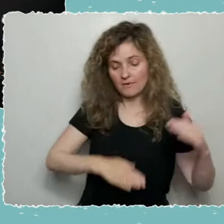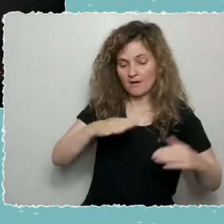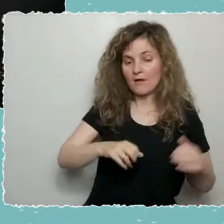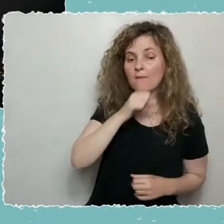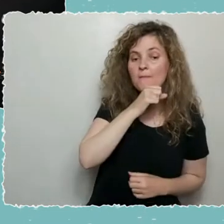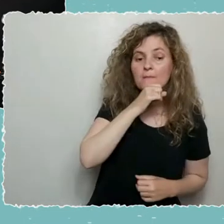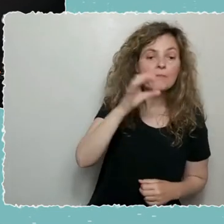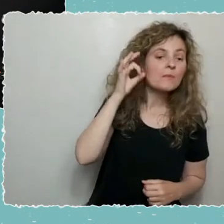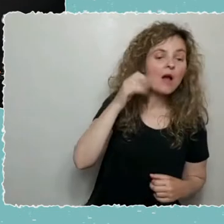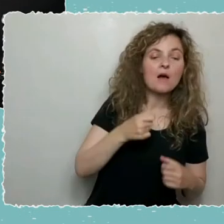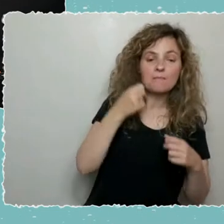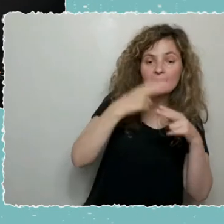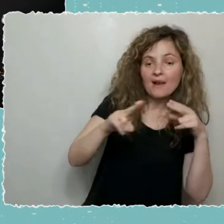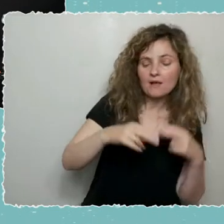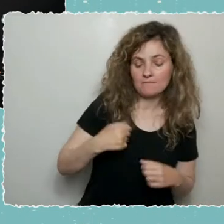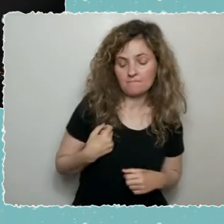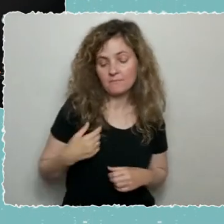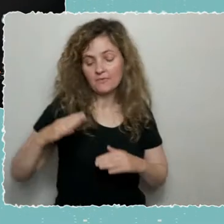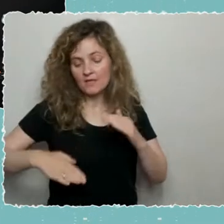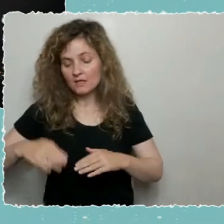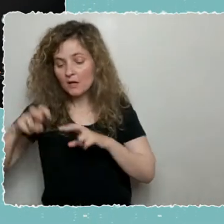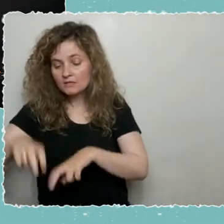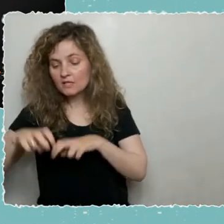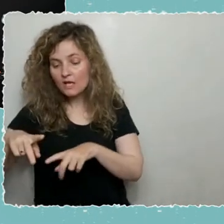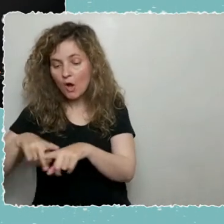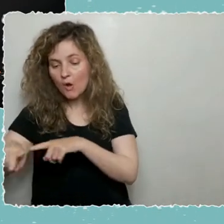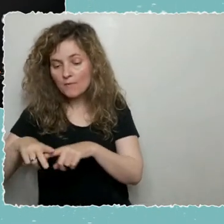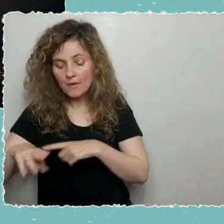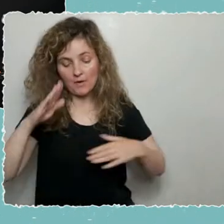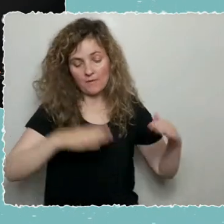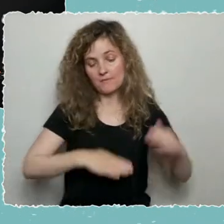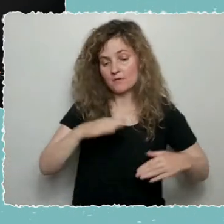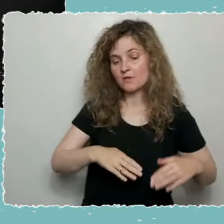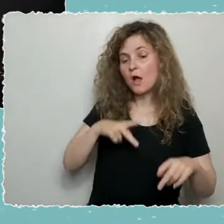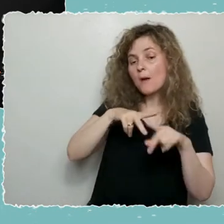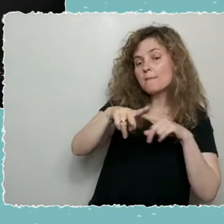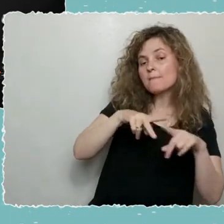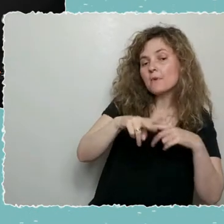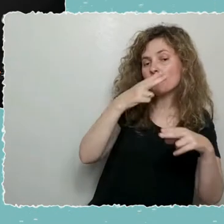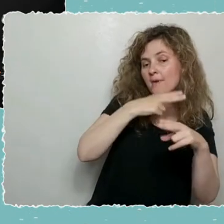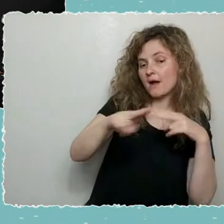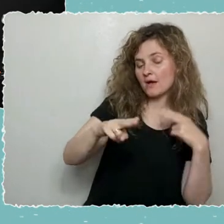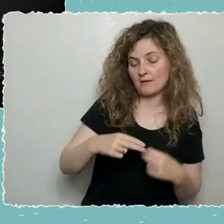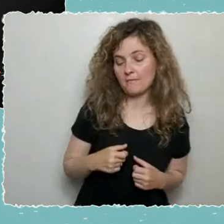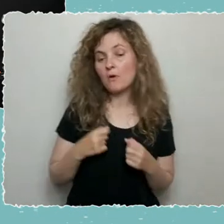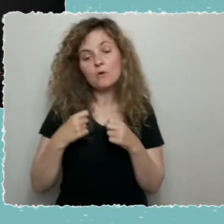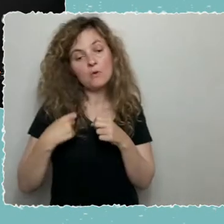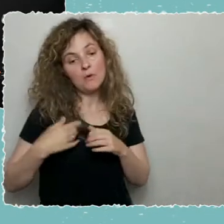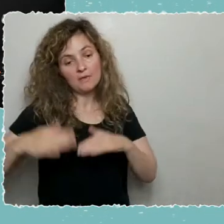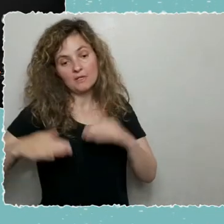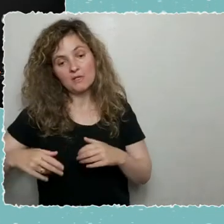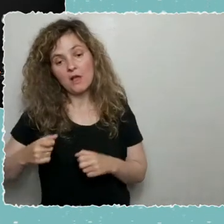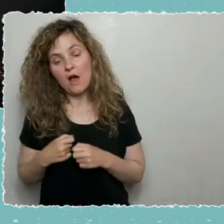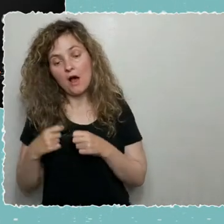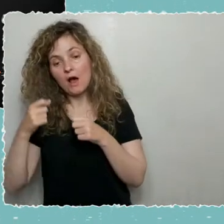que son as bellas? Tan, tan, tan, pa sachar o millo. Tan, tan, tan, pra que o millo? Tan, tan, tan, pa ayudar